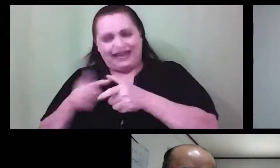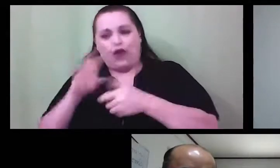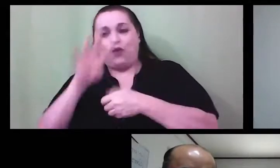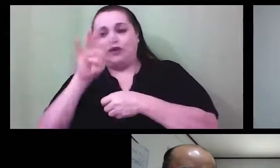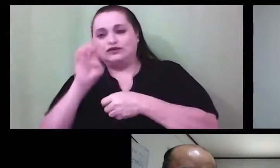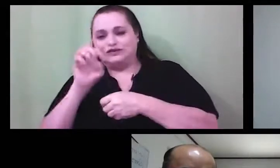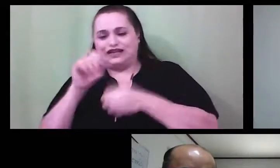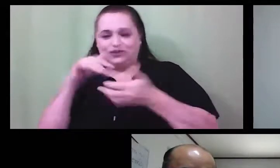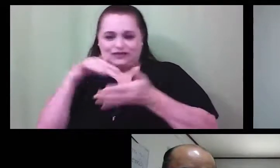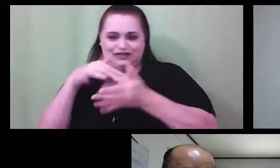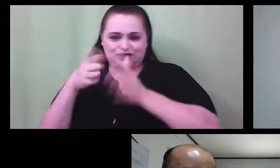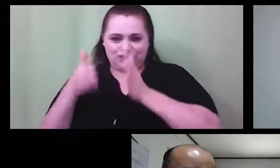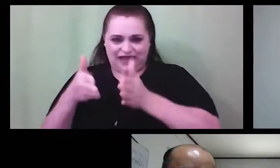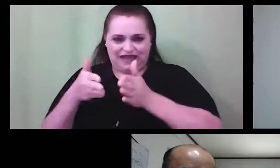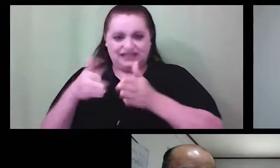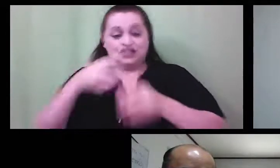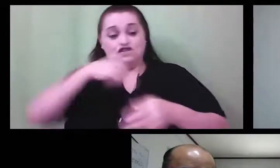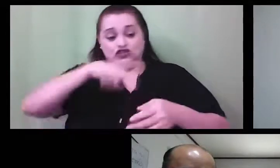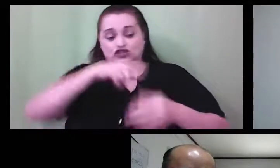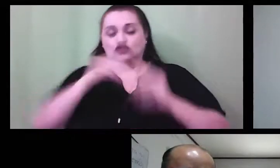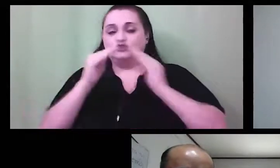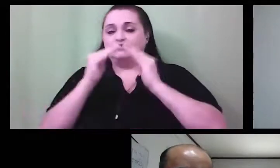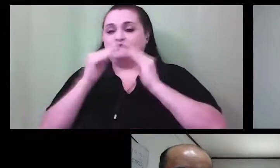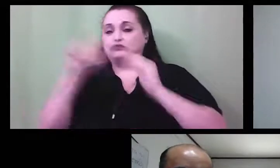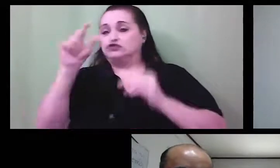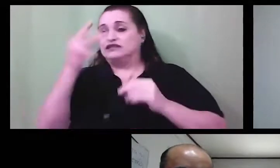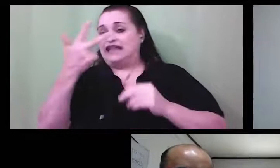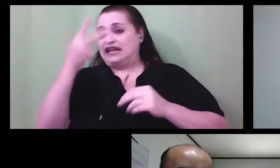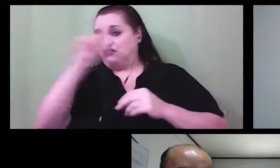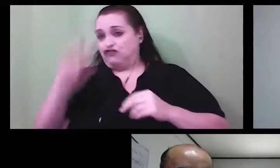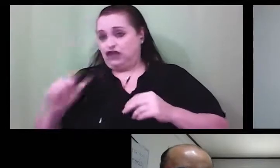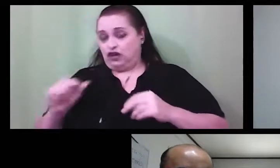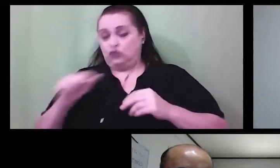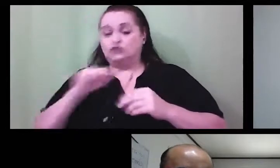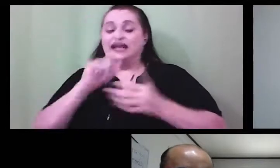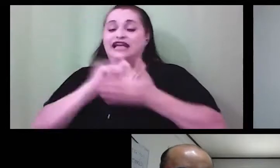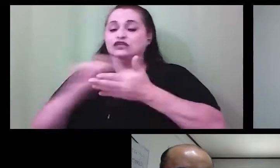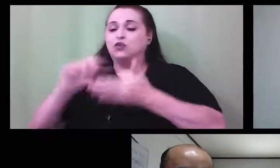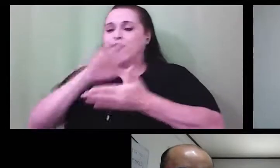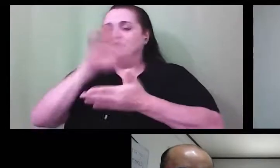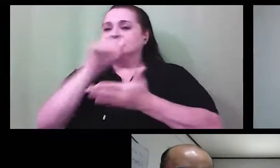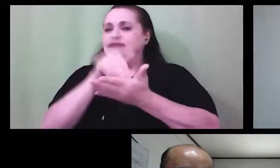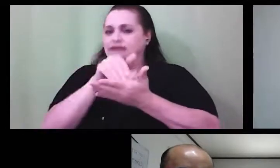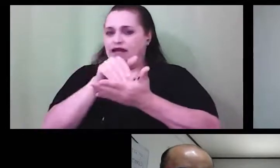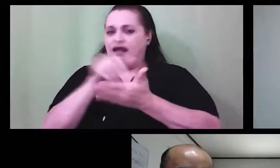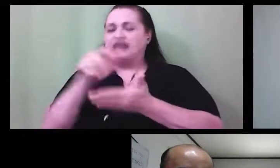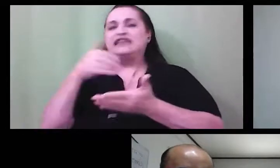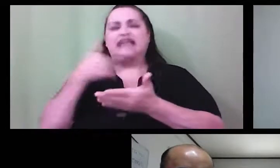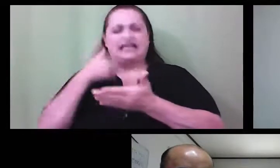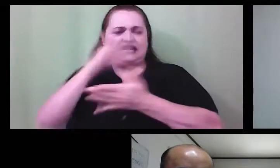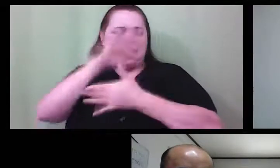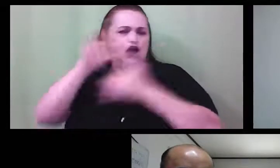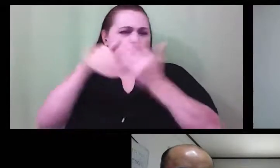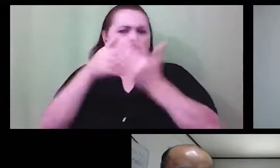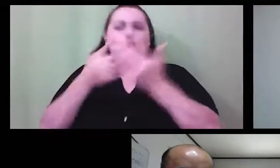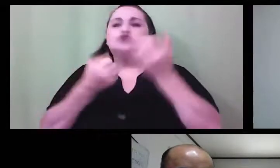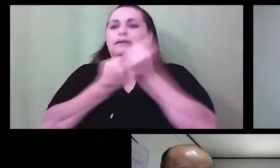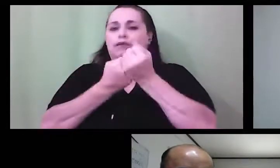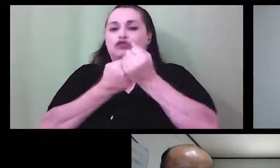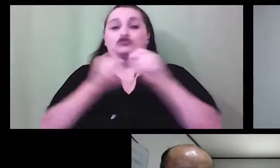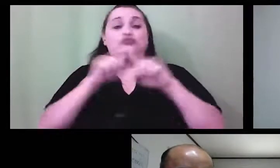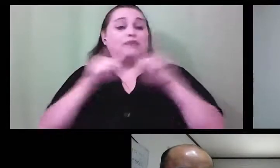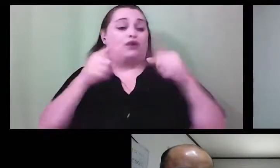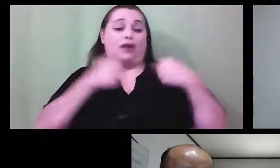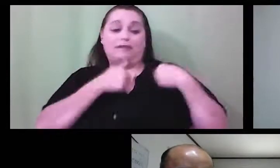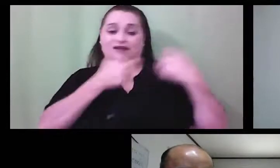400 alumnos, porque somos de Tres Ríos y Tres Ríos tenía la escuela central que tenía todos los apoyos, pero no me